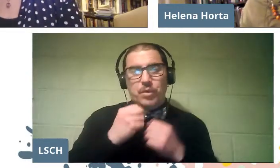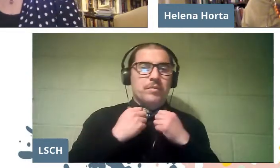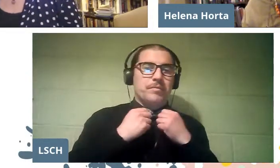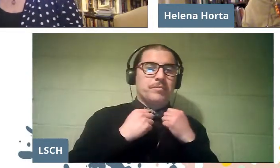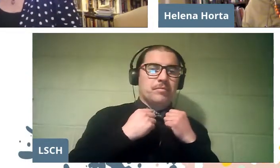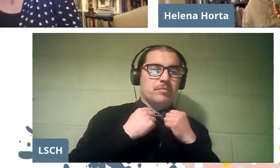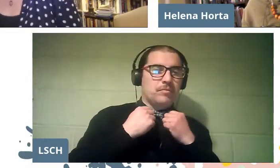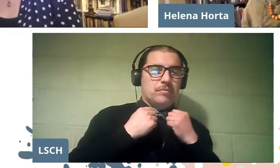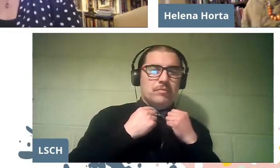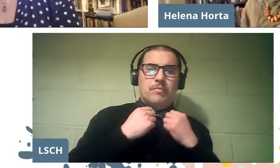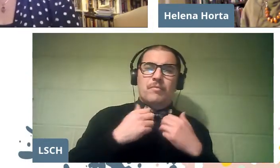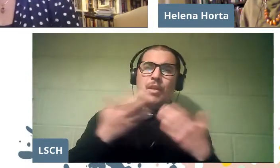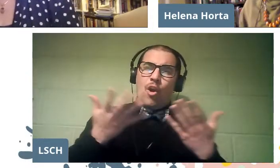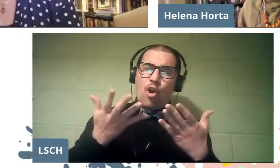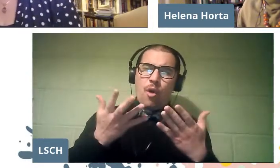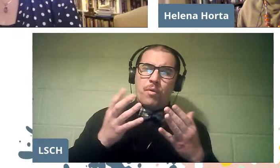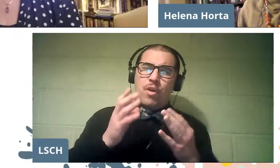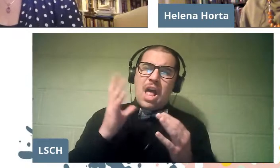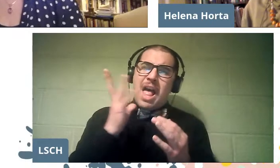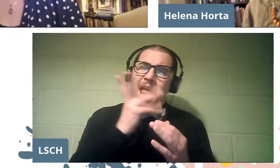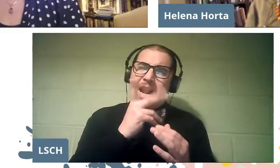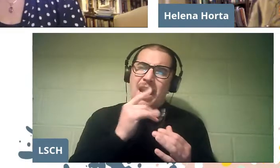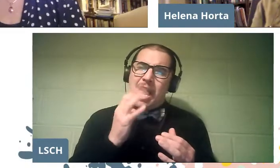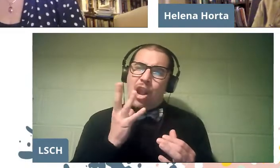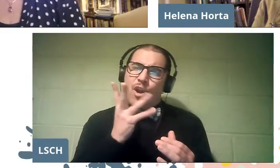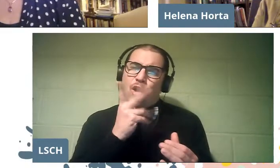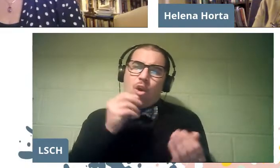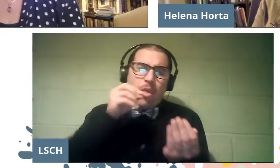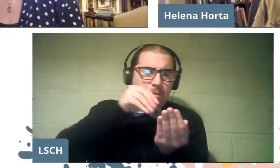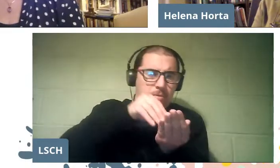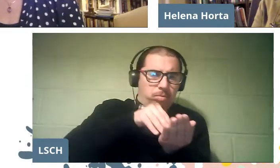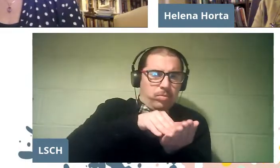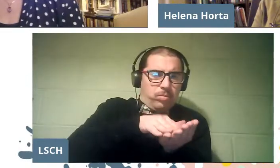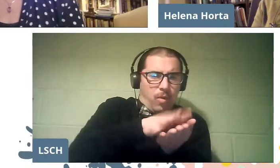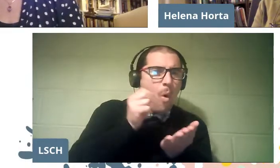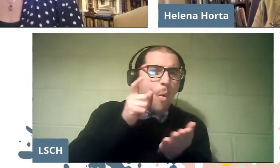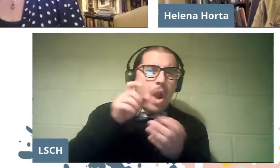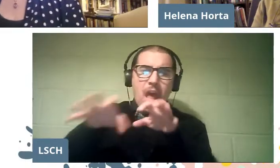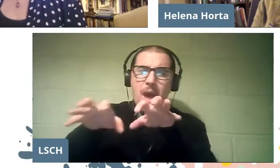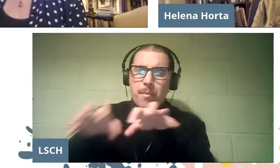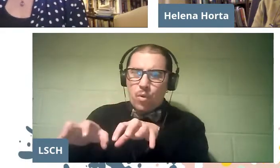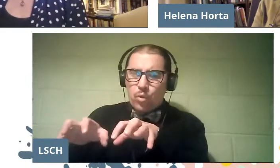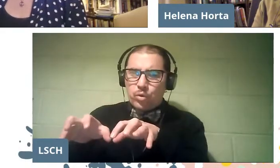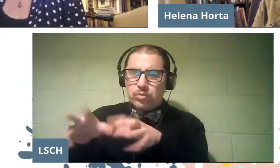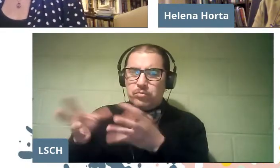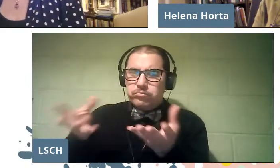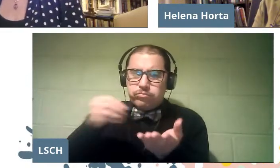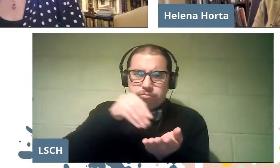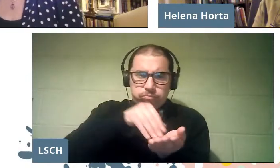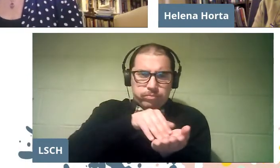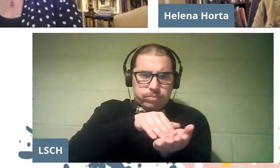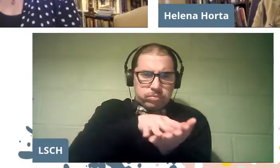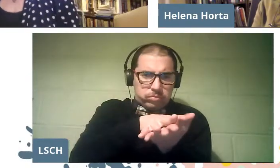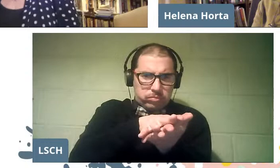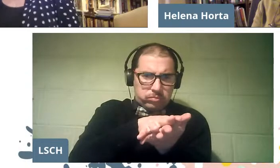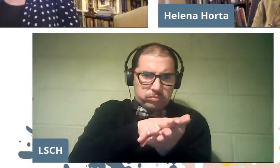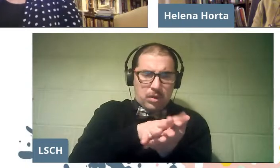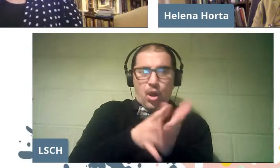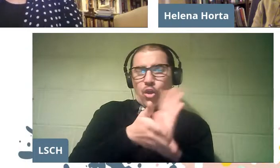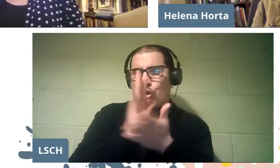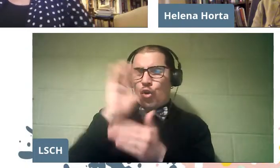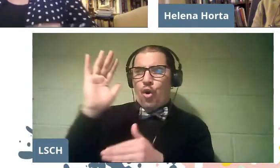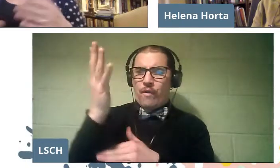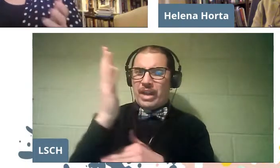consejos también. ¿Cómo se teñían las telas? ¿Qué productos ocupaban para teñir las telas? De seguro todos eran productos vegetales,